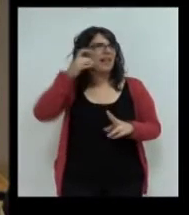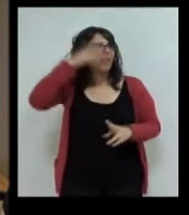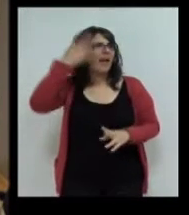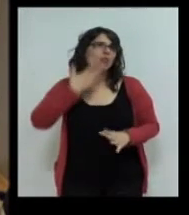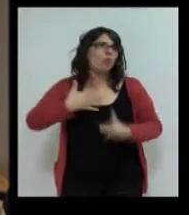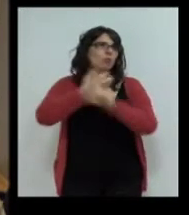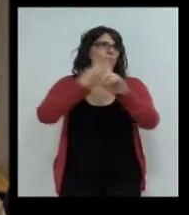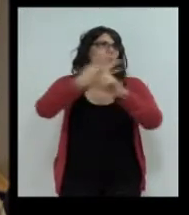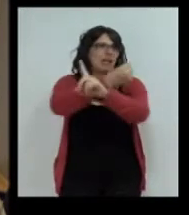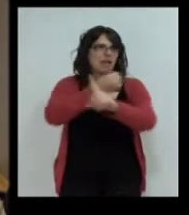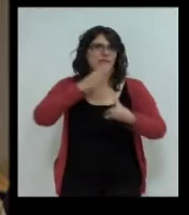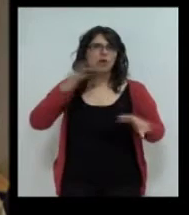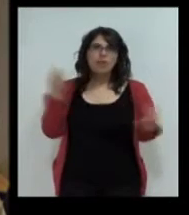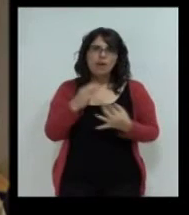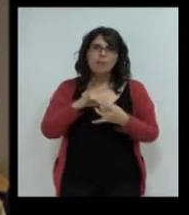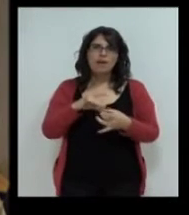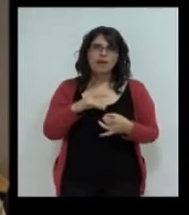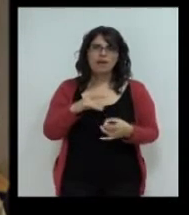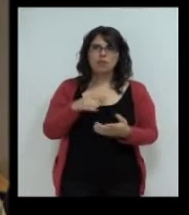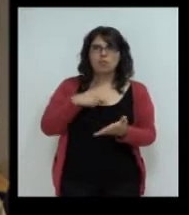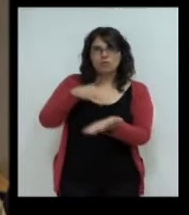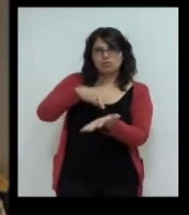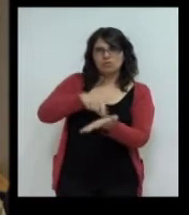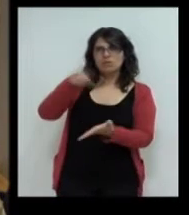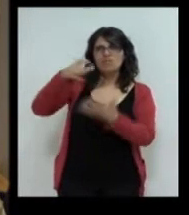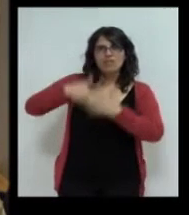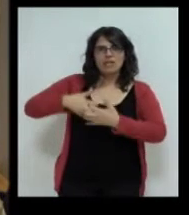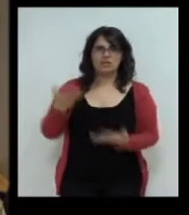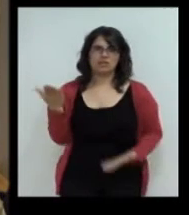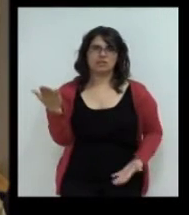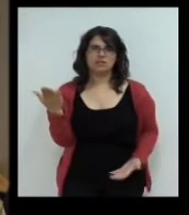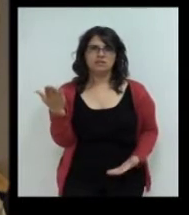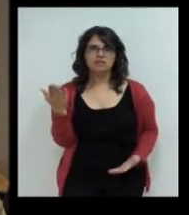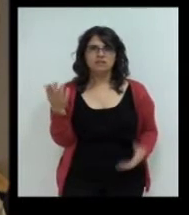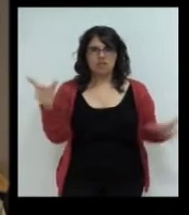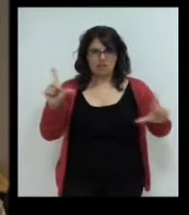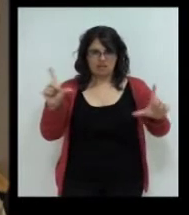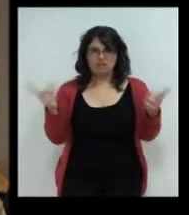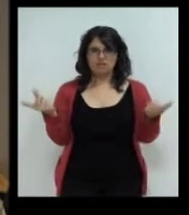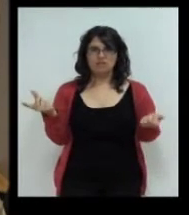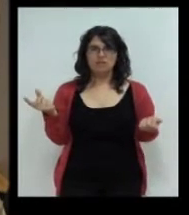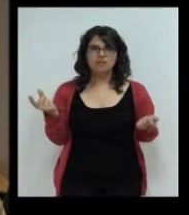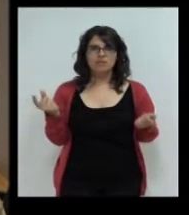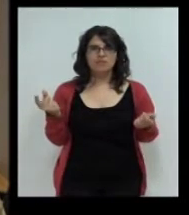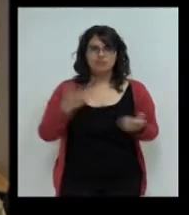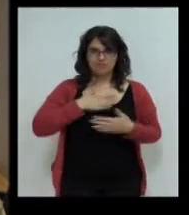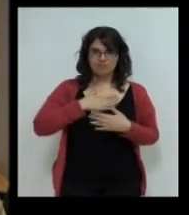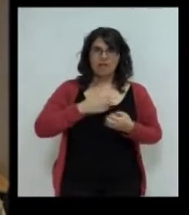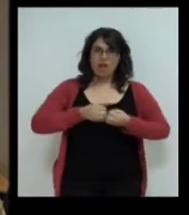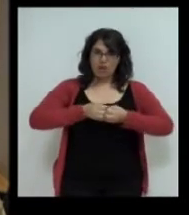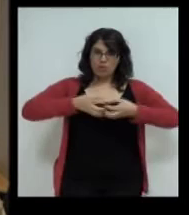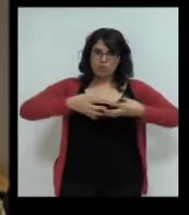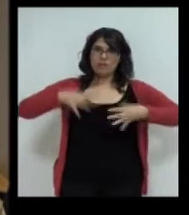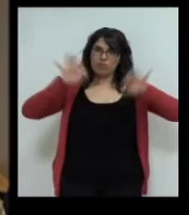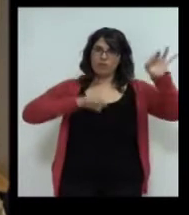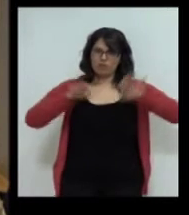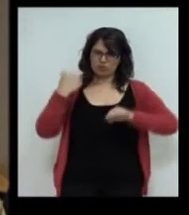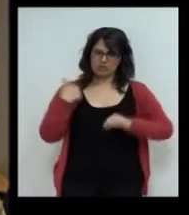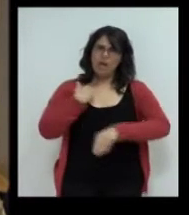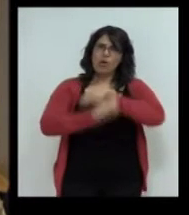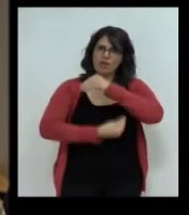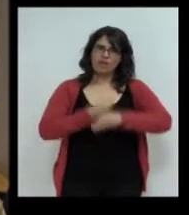los fabricantes de esos dispositivos. No tanto mirar a que nosotros sigamos aumentando ese tanto por ciento, que ya lo hacemos de una